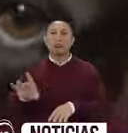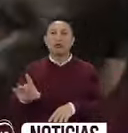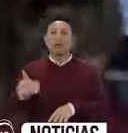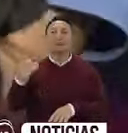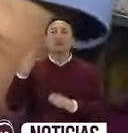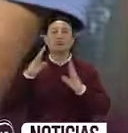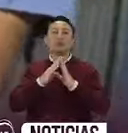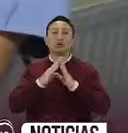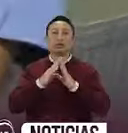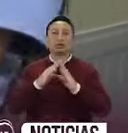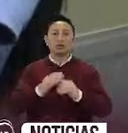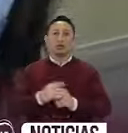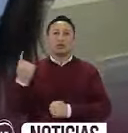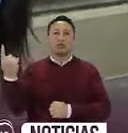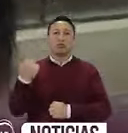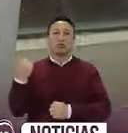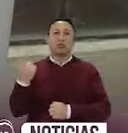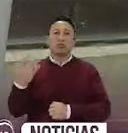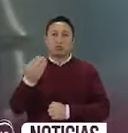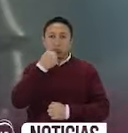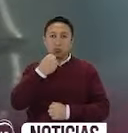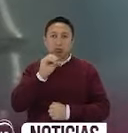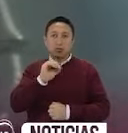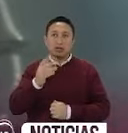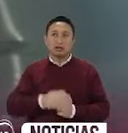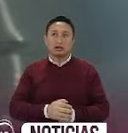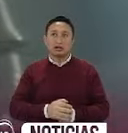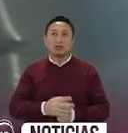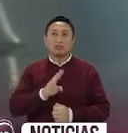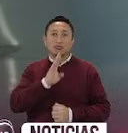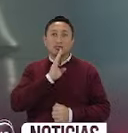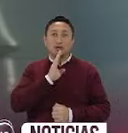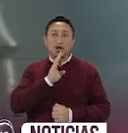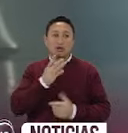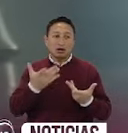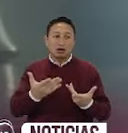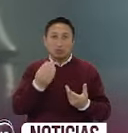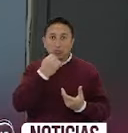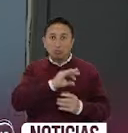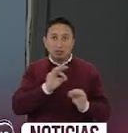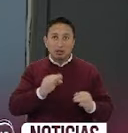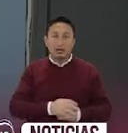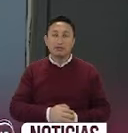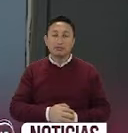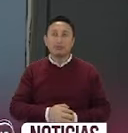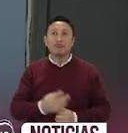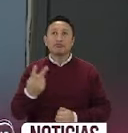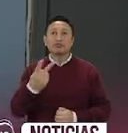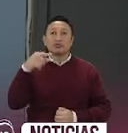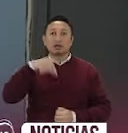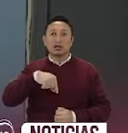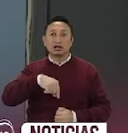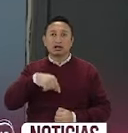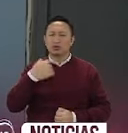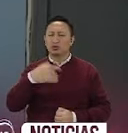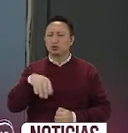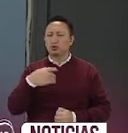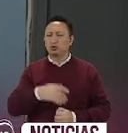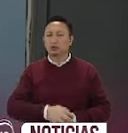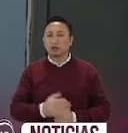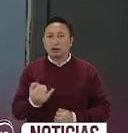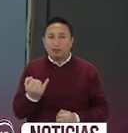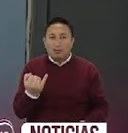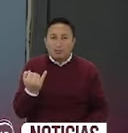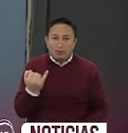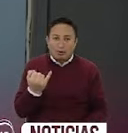una terraza de un domicilio sin alimentación, agua, refugio ni comida alguna. Estas perritas vinieron en una situación de